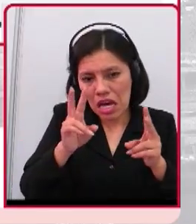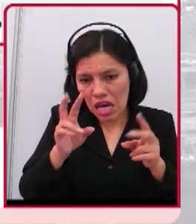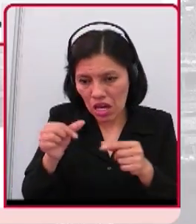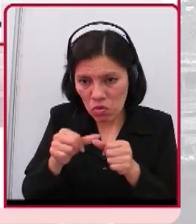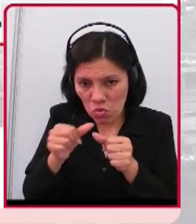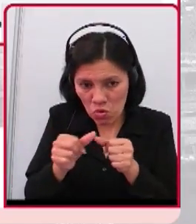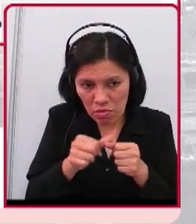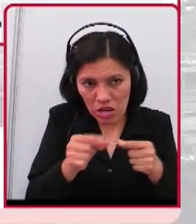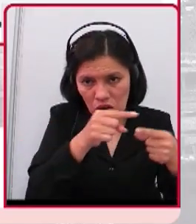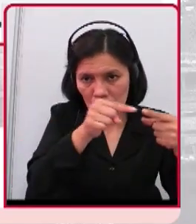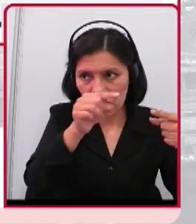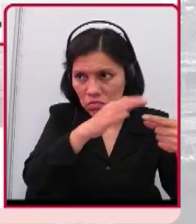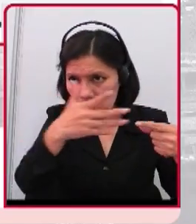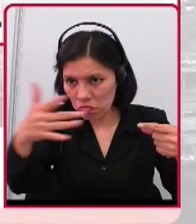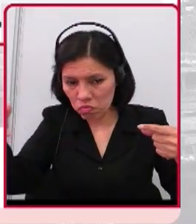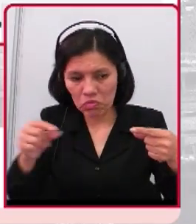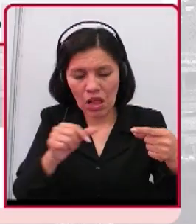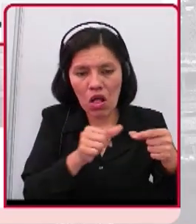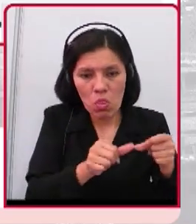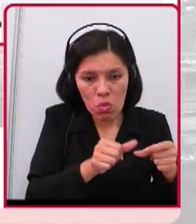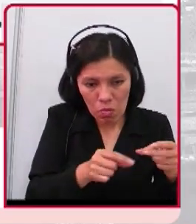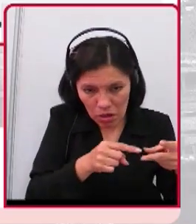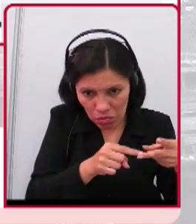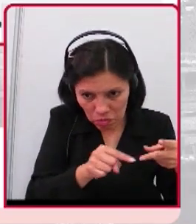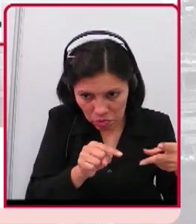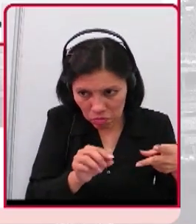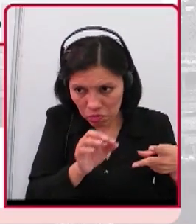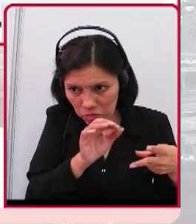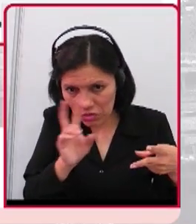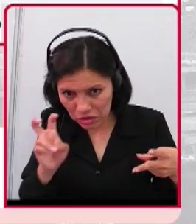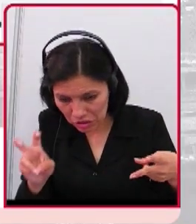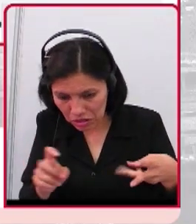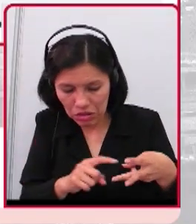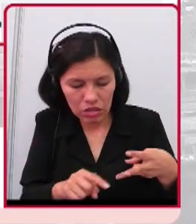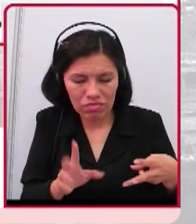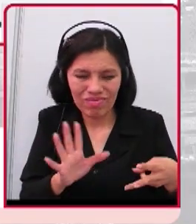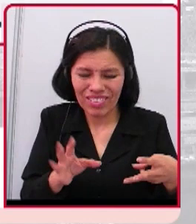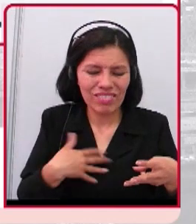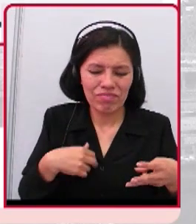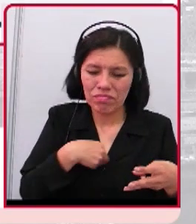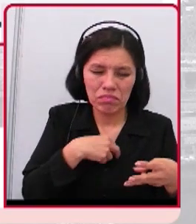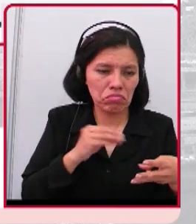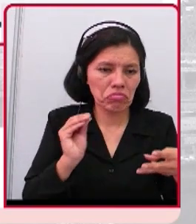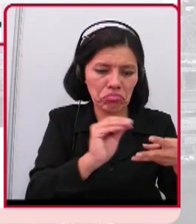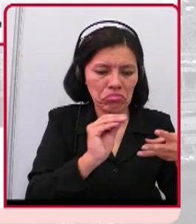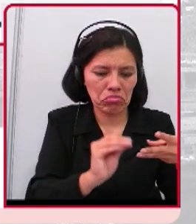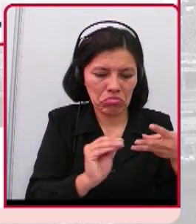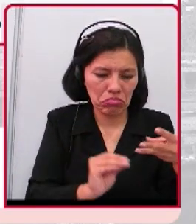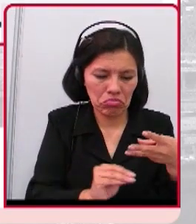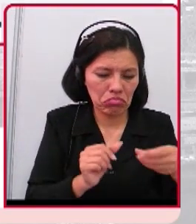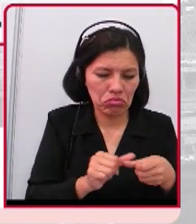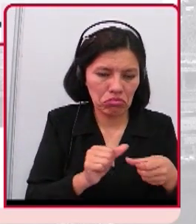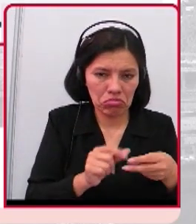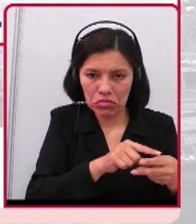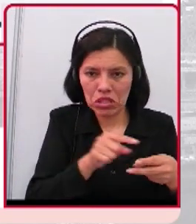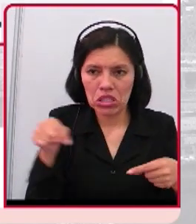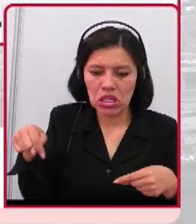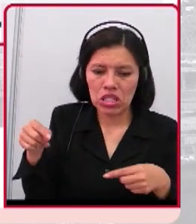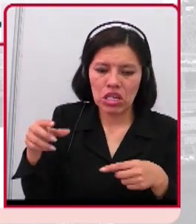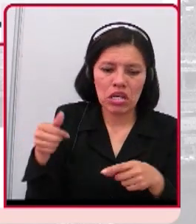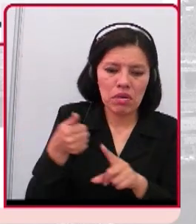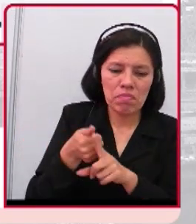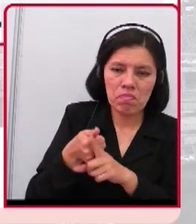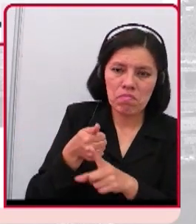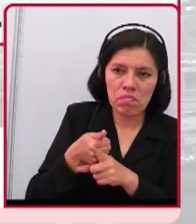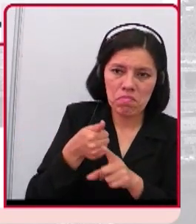y esta data a otro evento. Simplemente la ingresamos al modelo de manera cruda y el sistema o el algoritmo se encarga